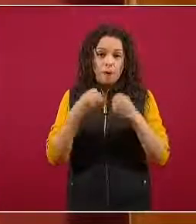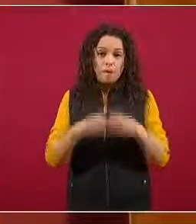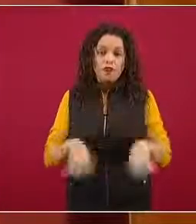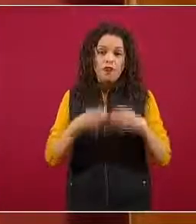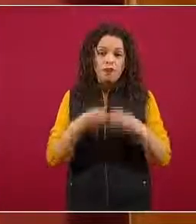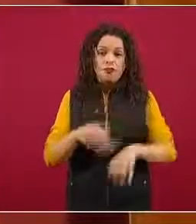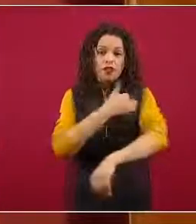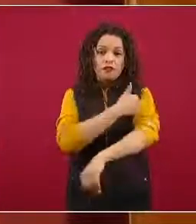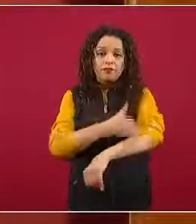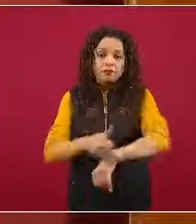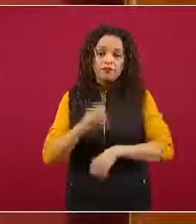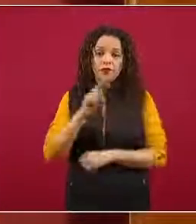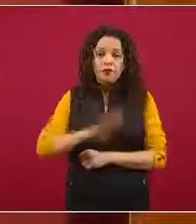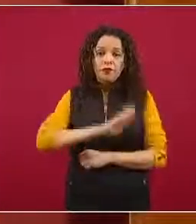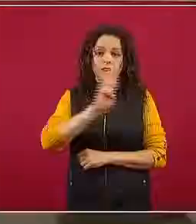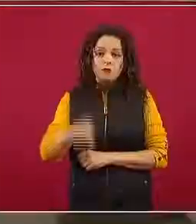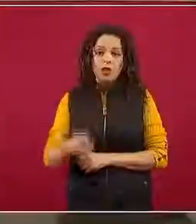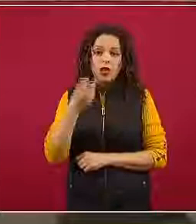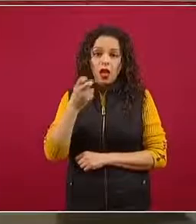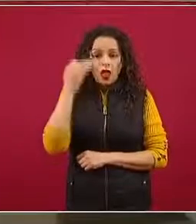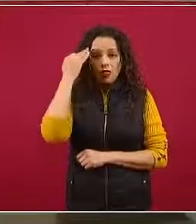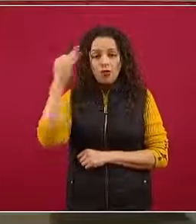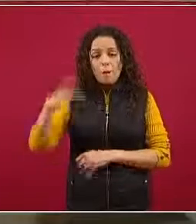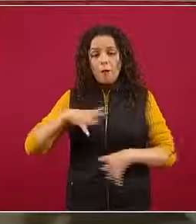de alguno de sus seres queridos.